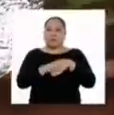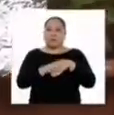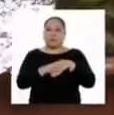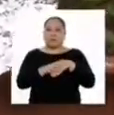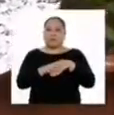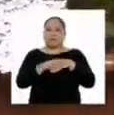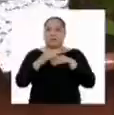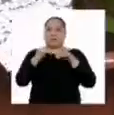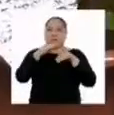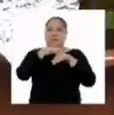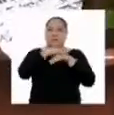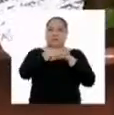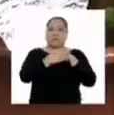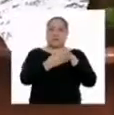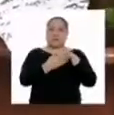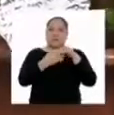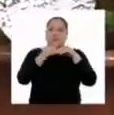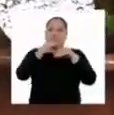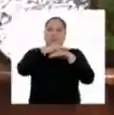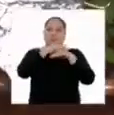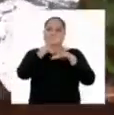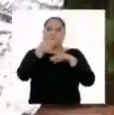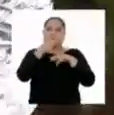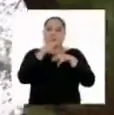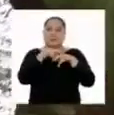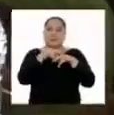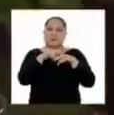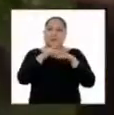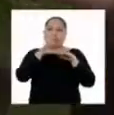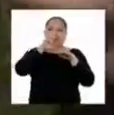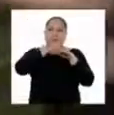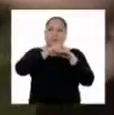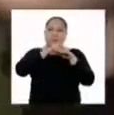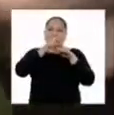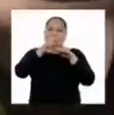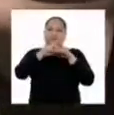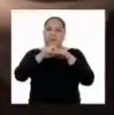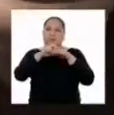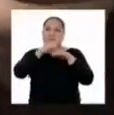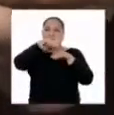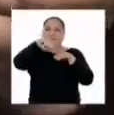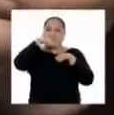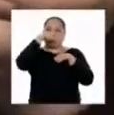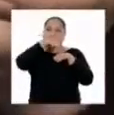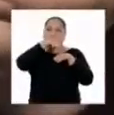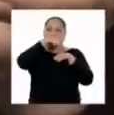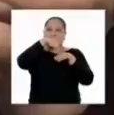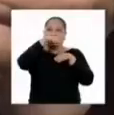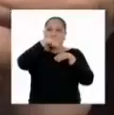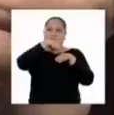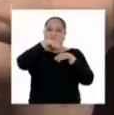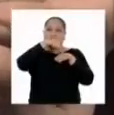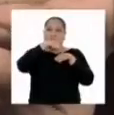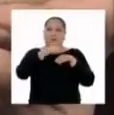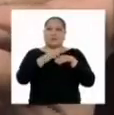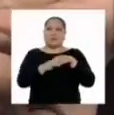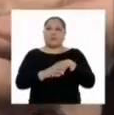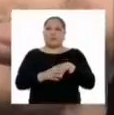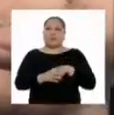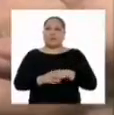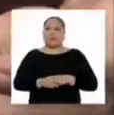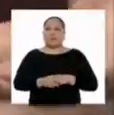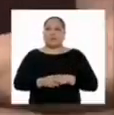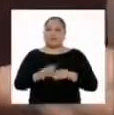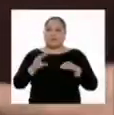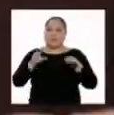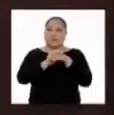coloquen la cartulina o aluminio. Para cubrir la tercera hoja, perforen la cartulina o aluminio en el centro. Luego, cubran la